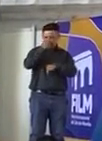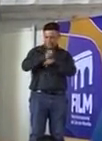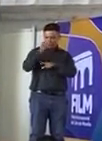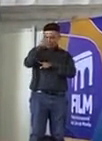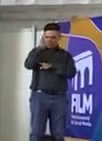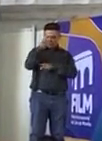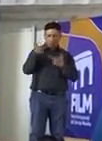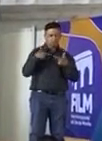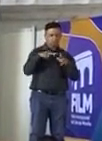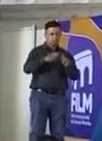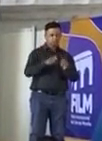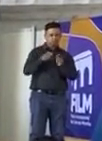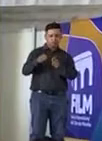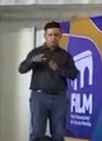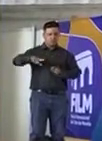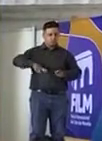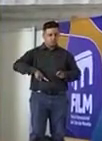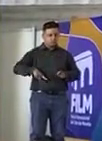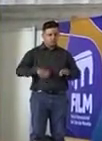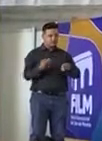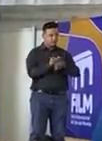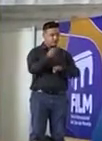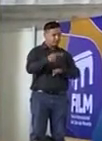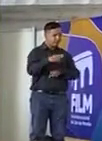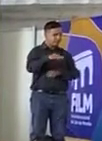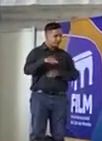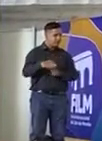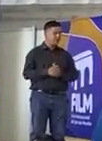y representante del gobernador del estado de Michoacán.